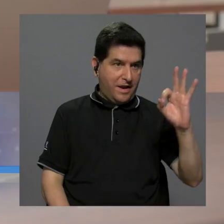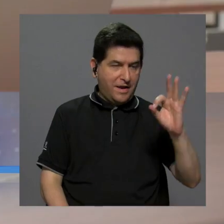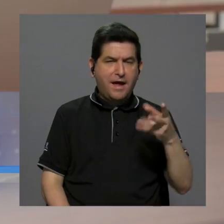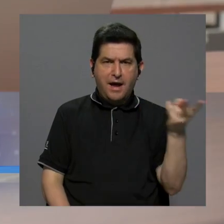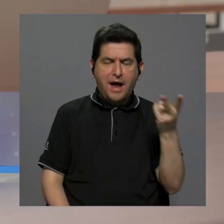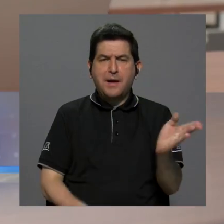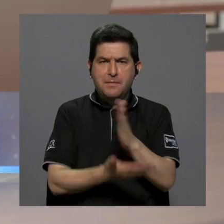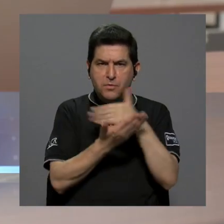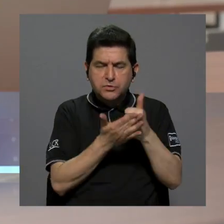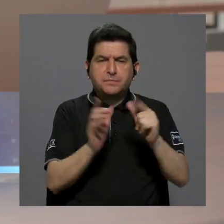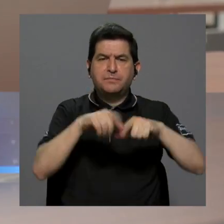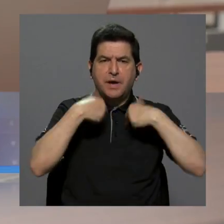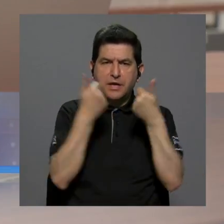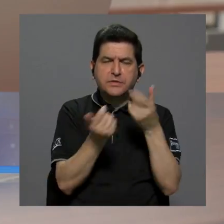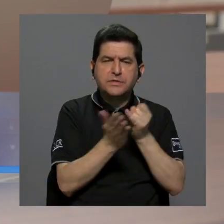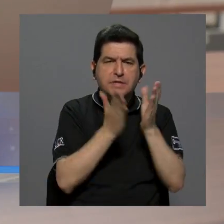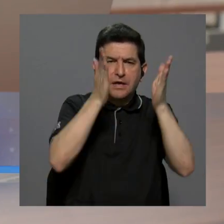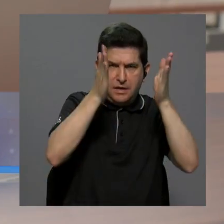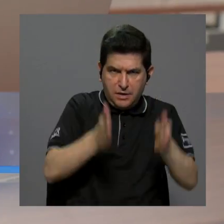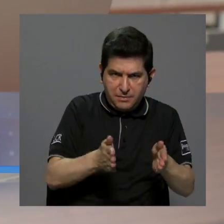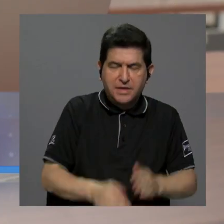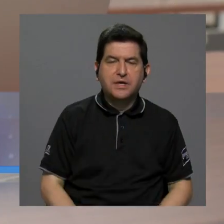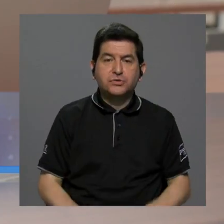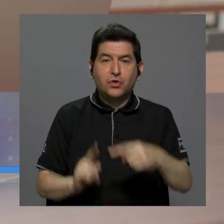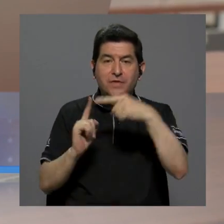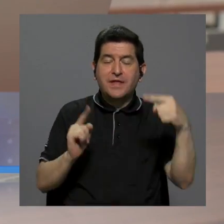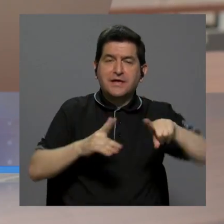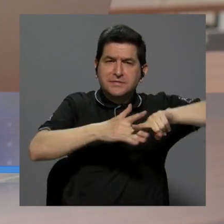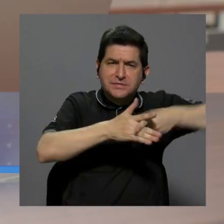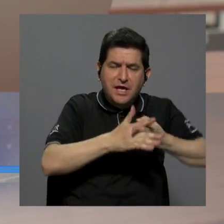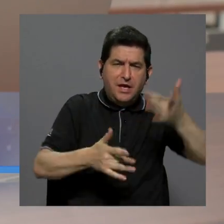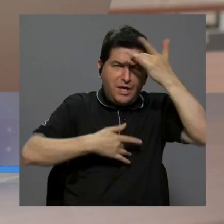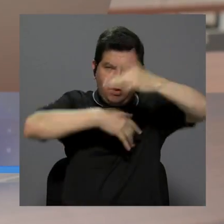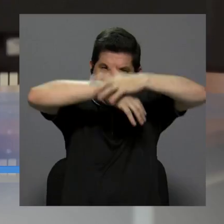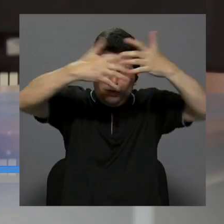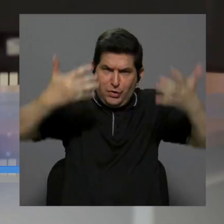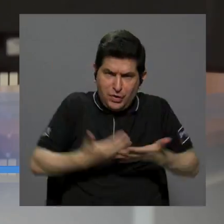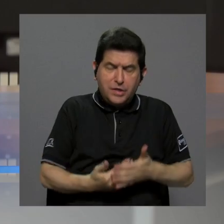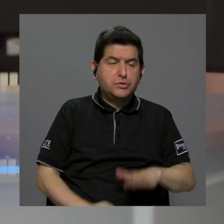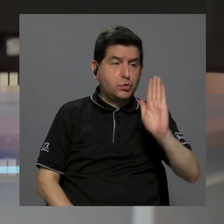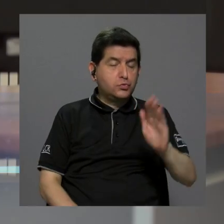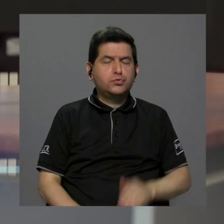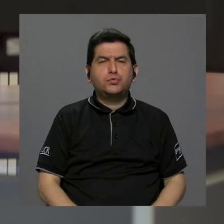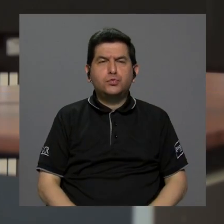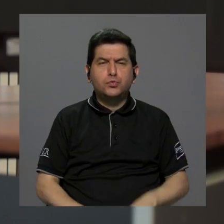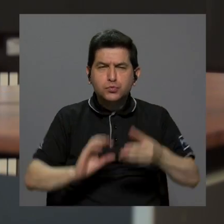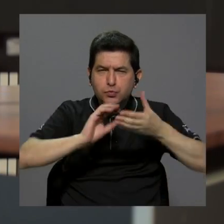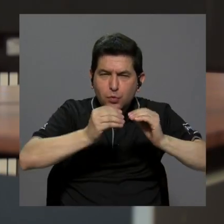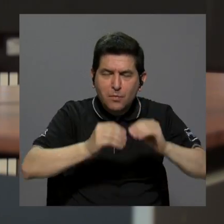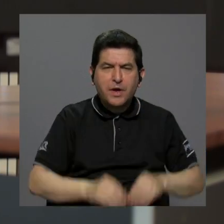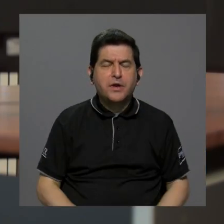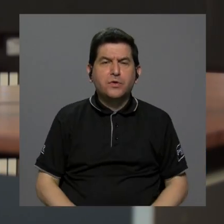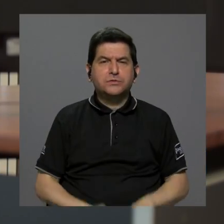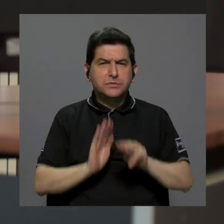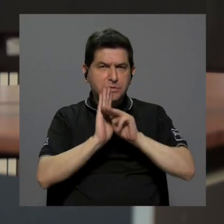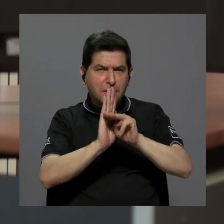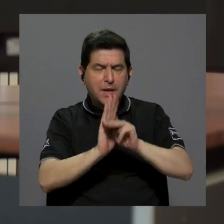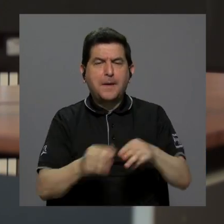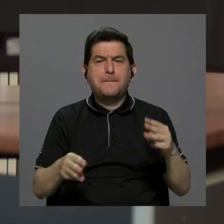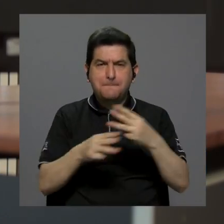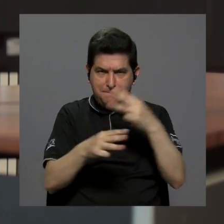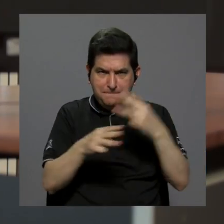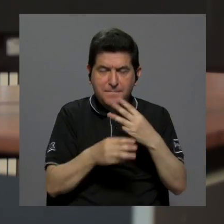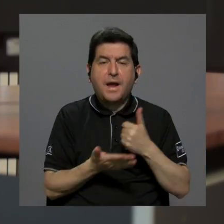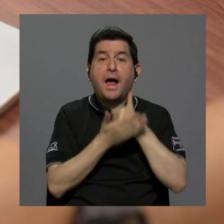Fabio forman parte del grupo de investigadores que desde el inicio de la pandemia, con sus proyecciones y modelaciones